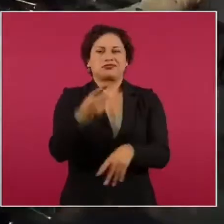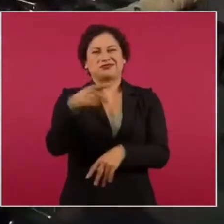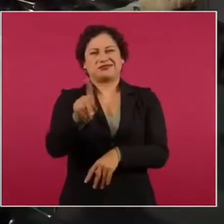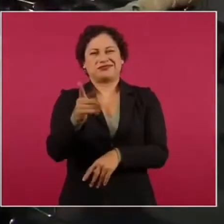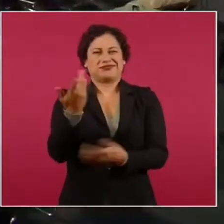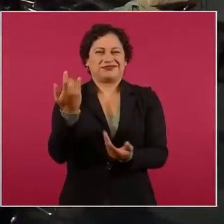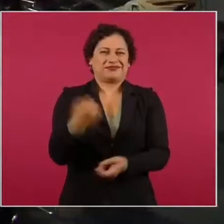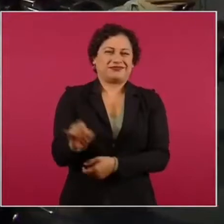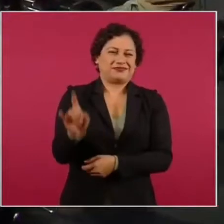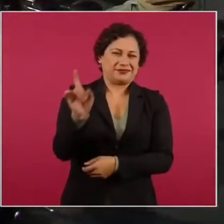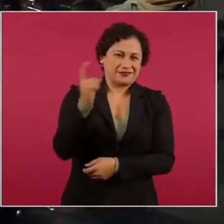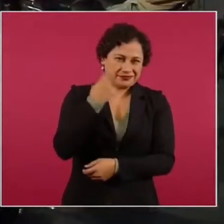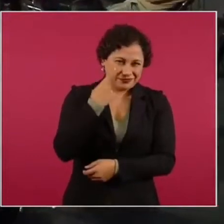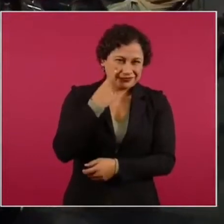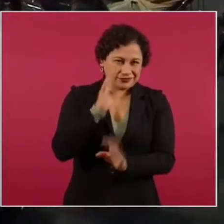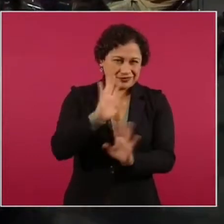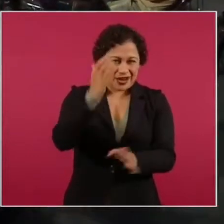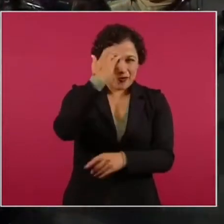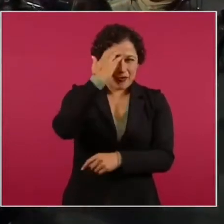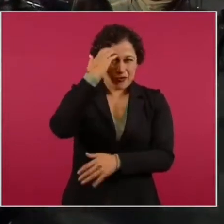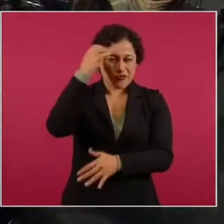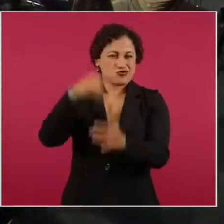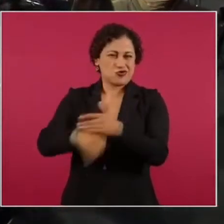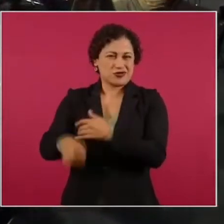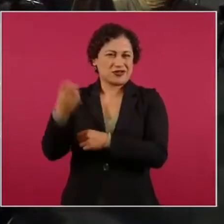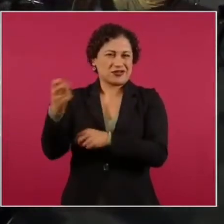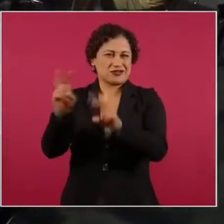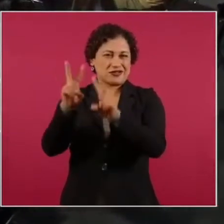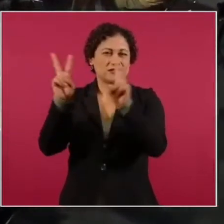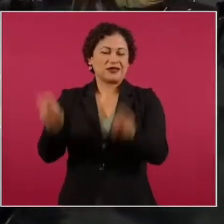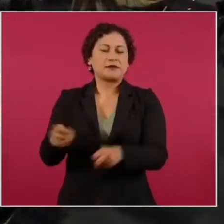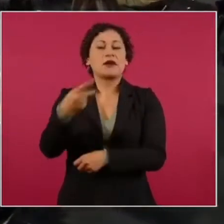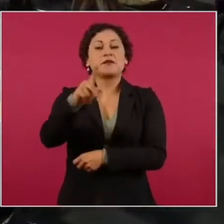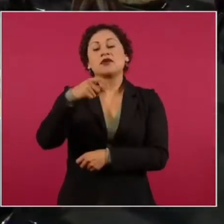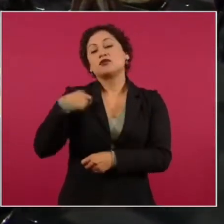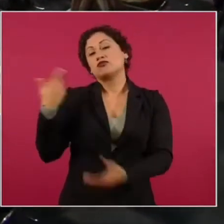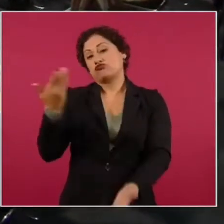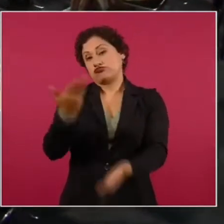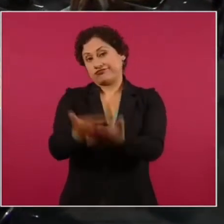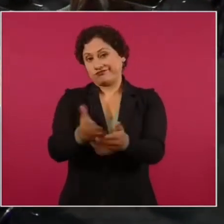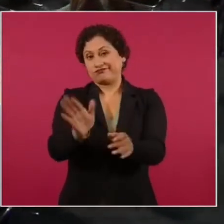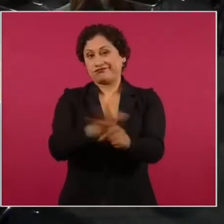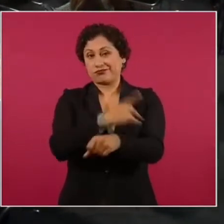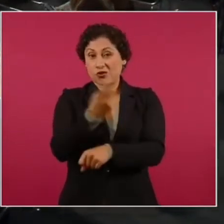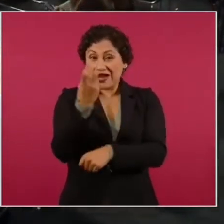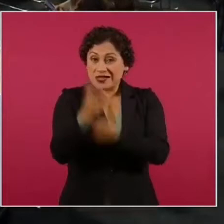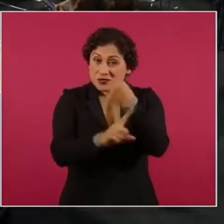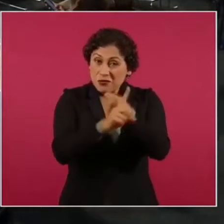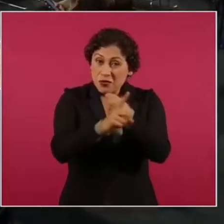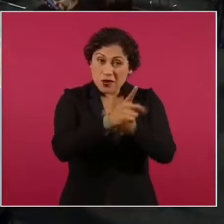quería plantear porque es un tema que está desde hace muchos años ahí latente y que afecta realmente pues a la